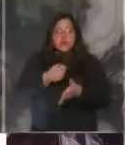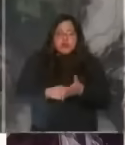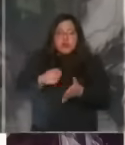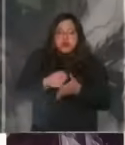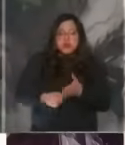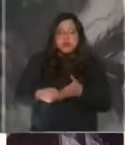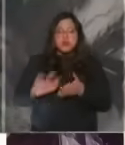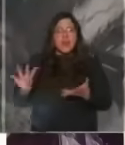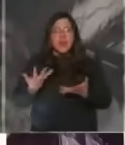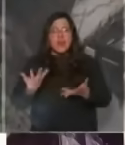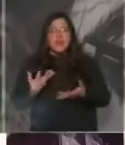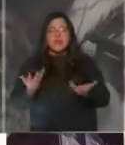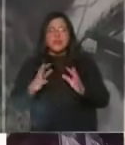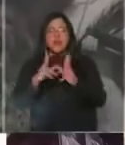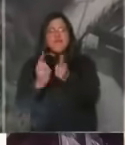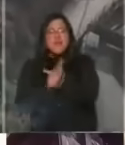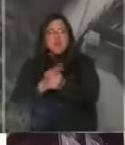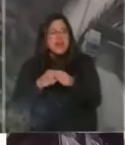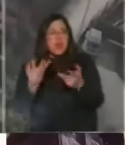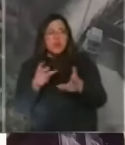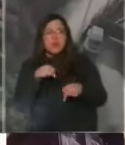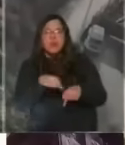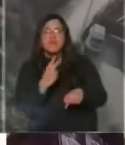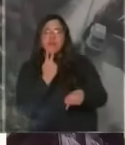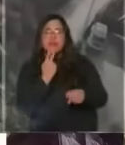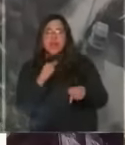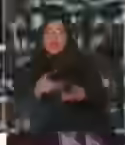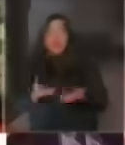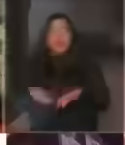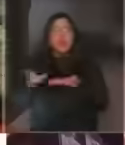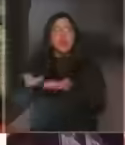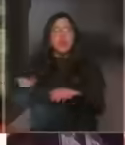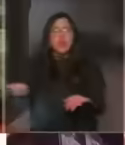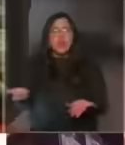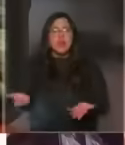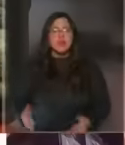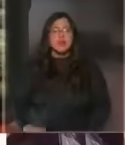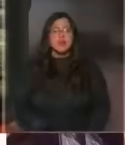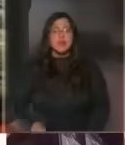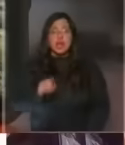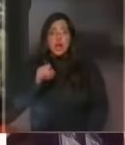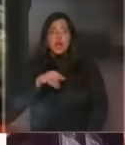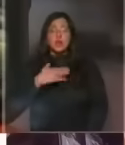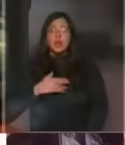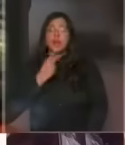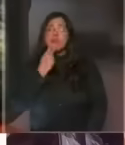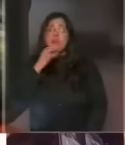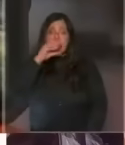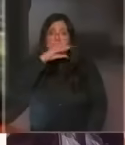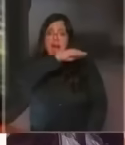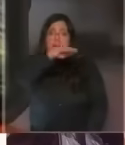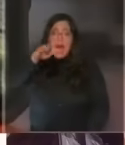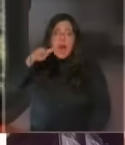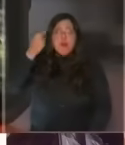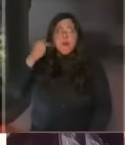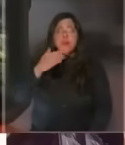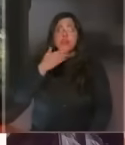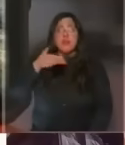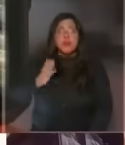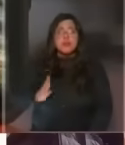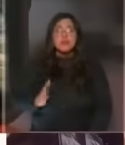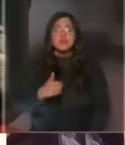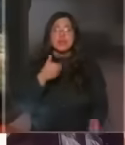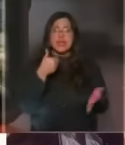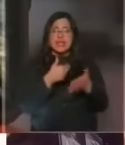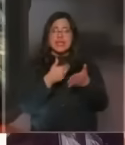cómo llegaron estas familias a vivir acá qué les ofrecieron te gustaría vivir en el campo pero seguir teniendo muy